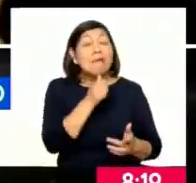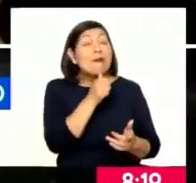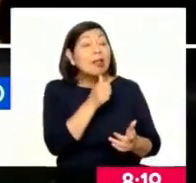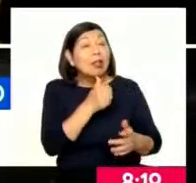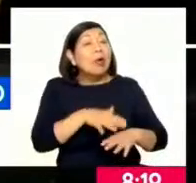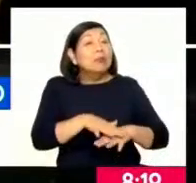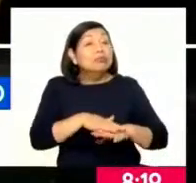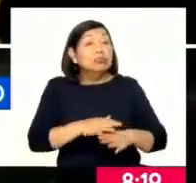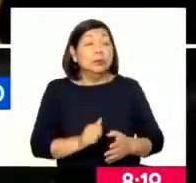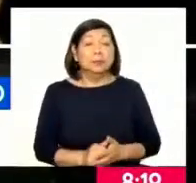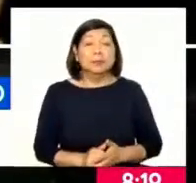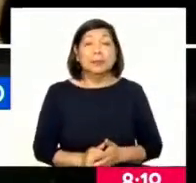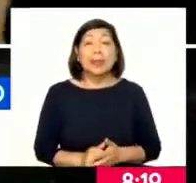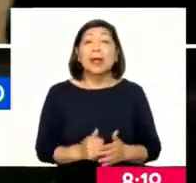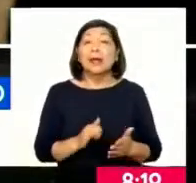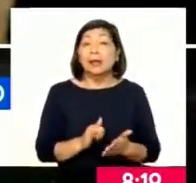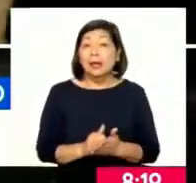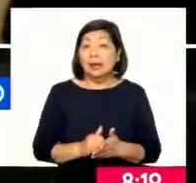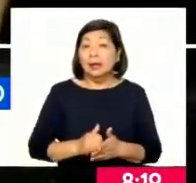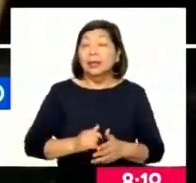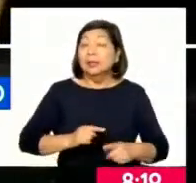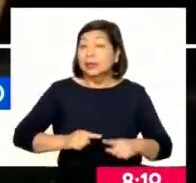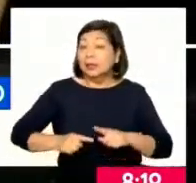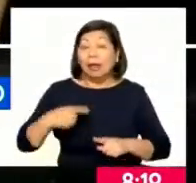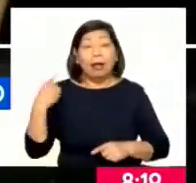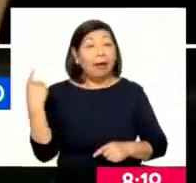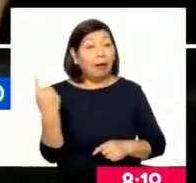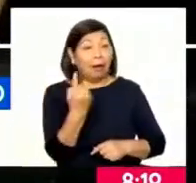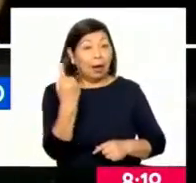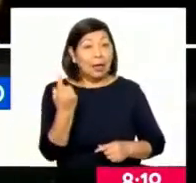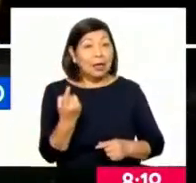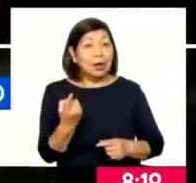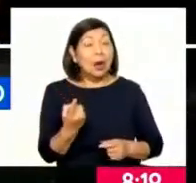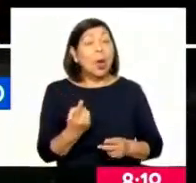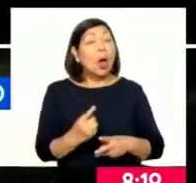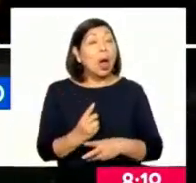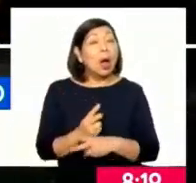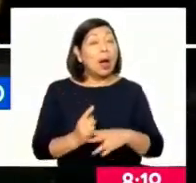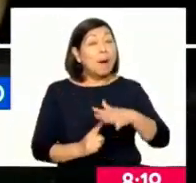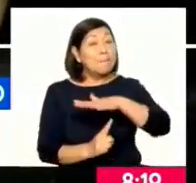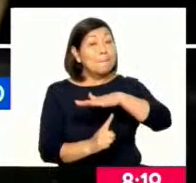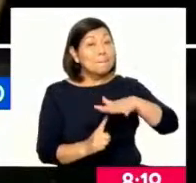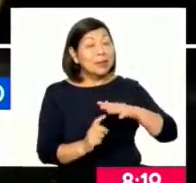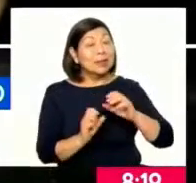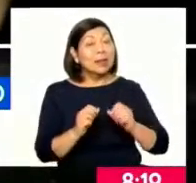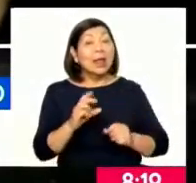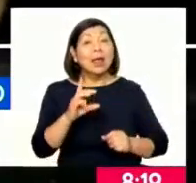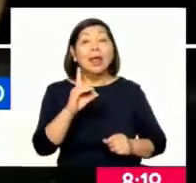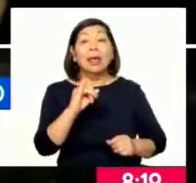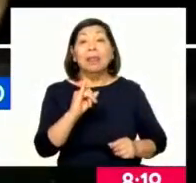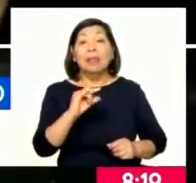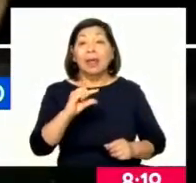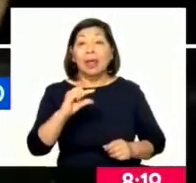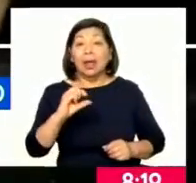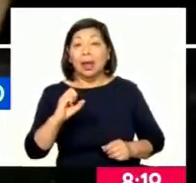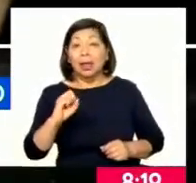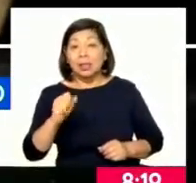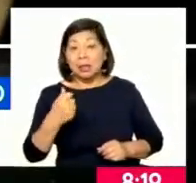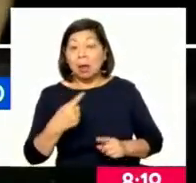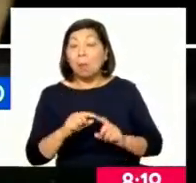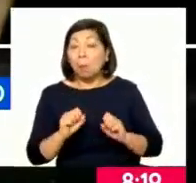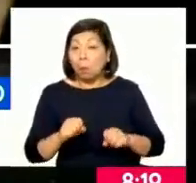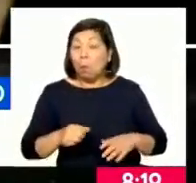pendiente, ¿no?, que la Dirección General de Salud Ambiental e Inocuidad Alimentaria, DIGESA, del Ministerio de Salud,